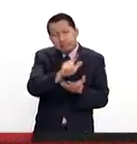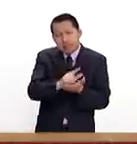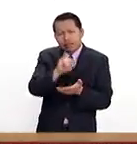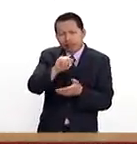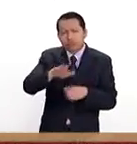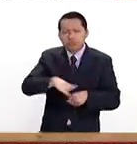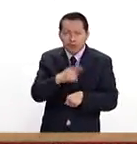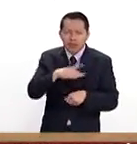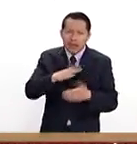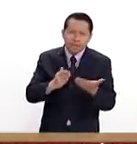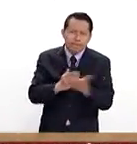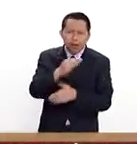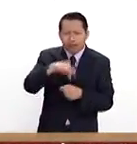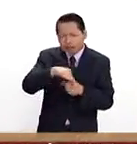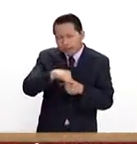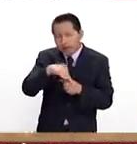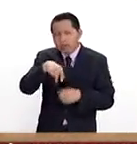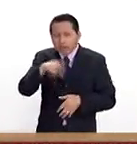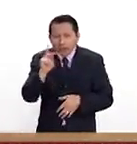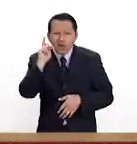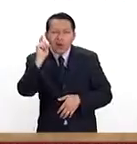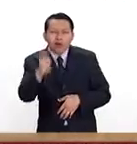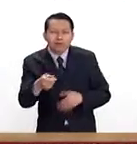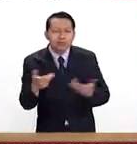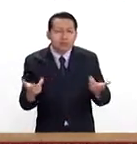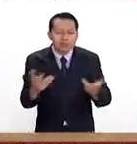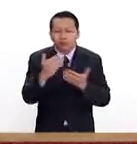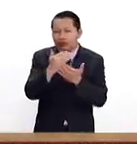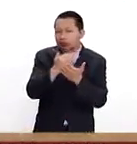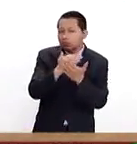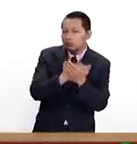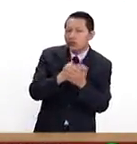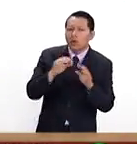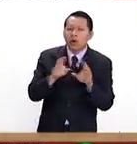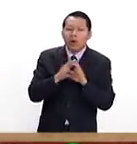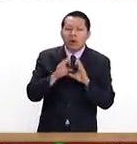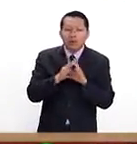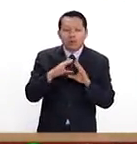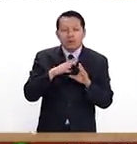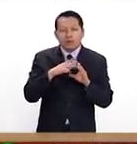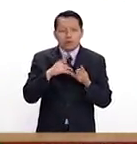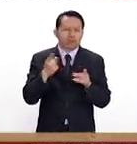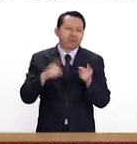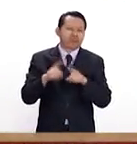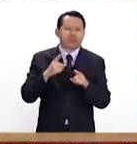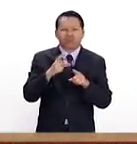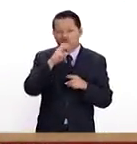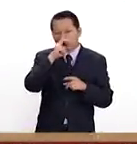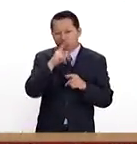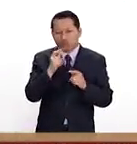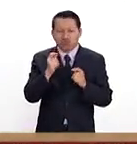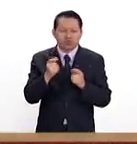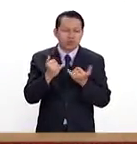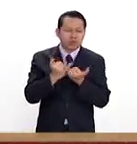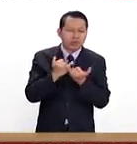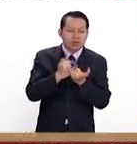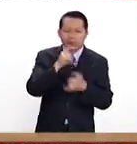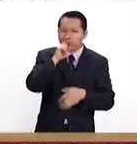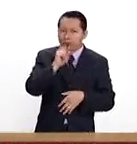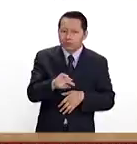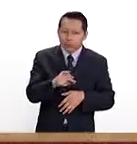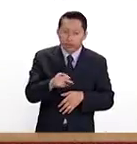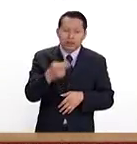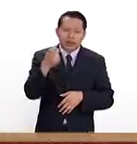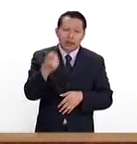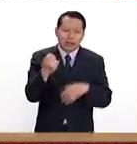ese cargo, lo que se toman son medidas de corte autoritario. Por supuesto. Y es lo que,